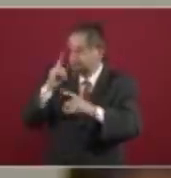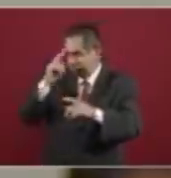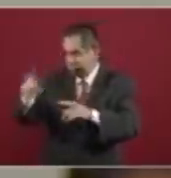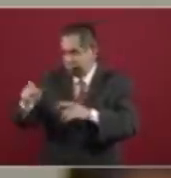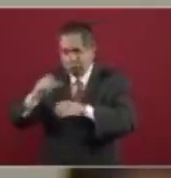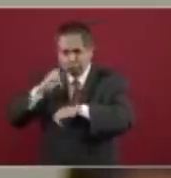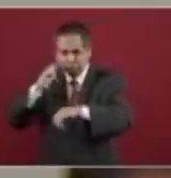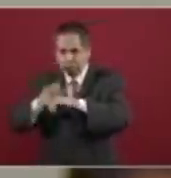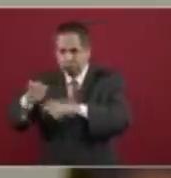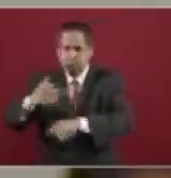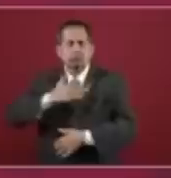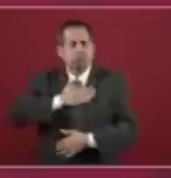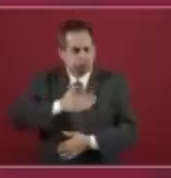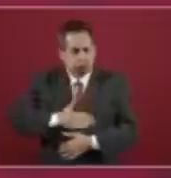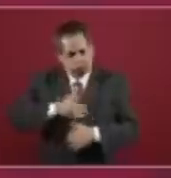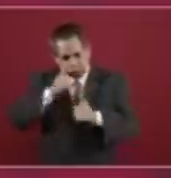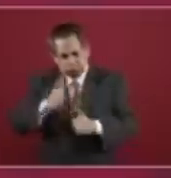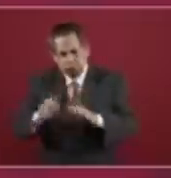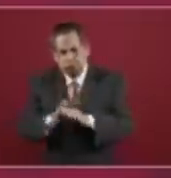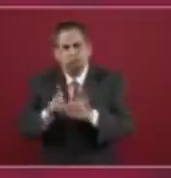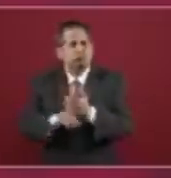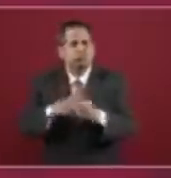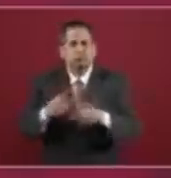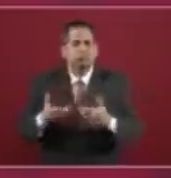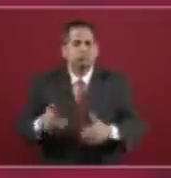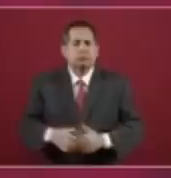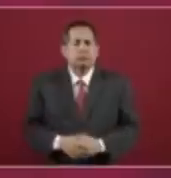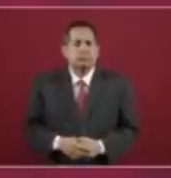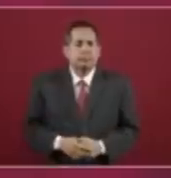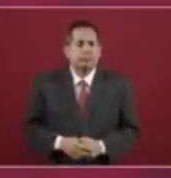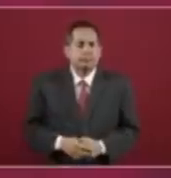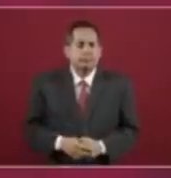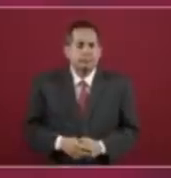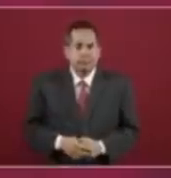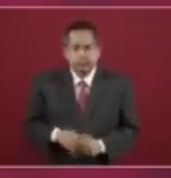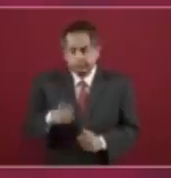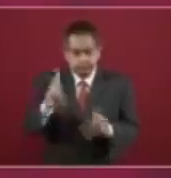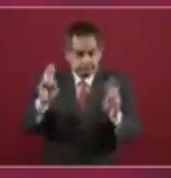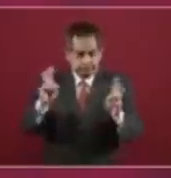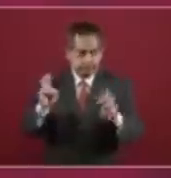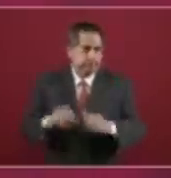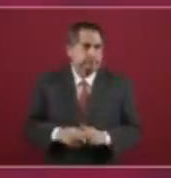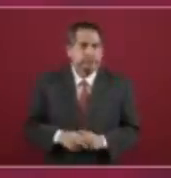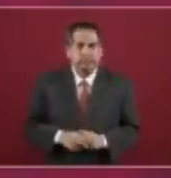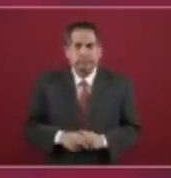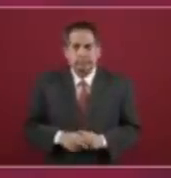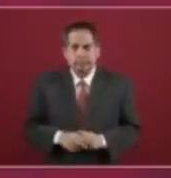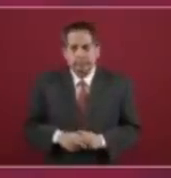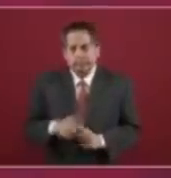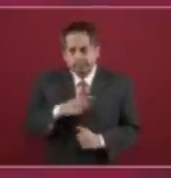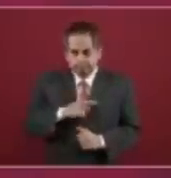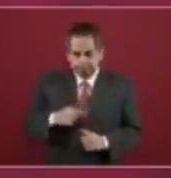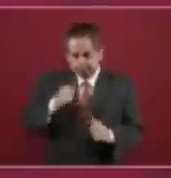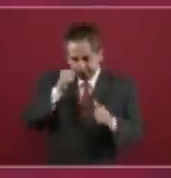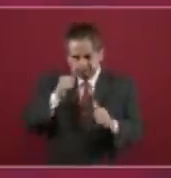para obtener justicia? Gracias. Pues es un tema que debe de atenderse.